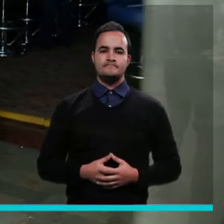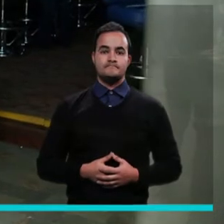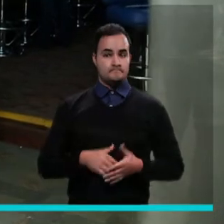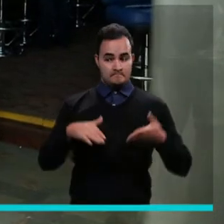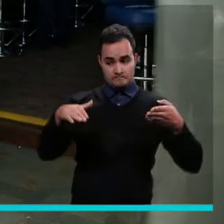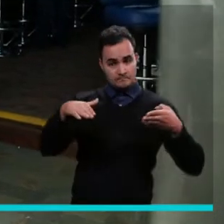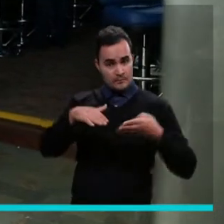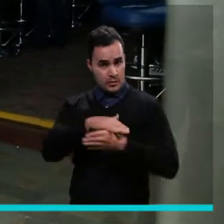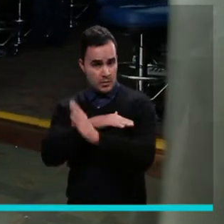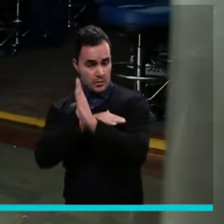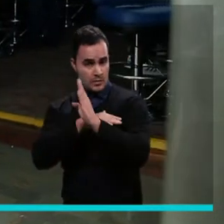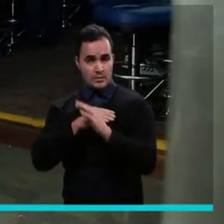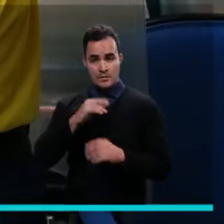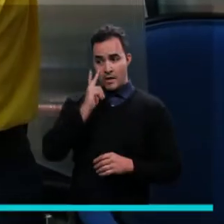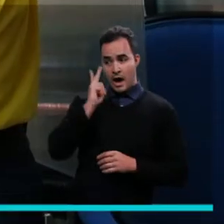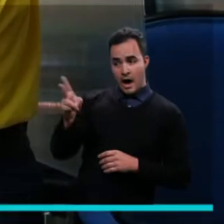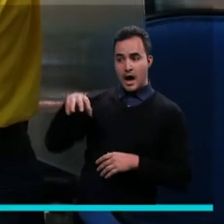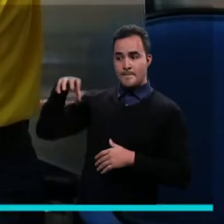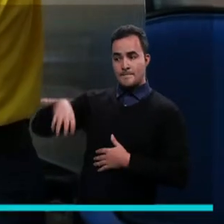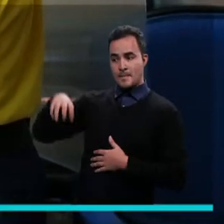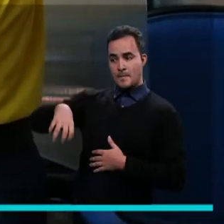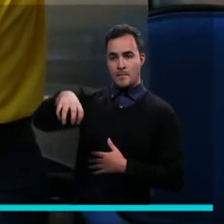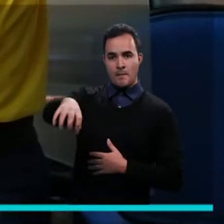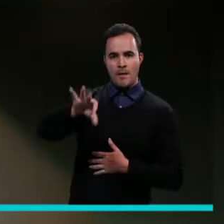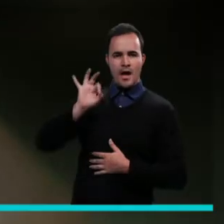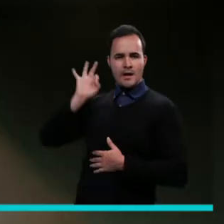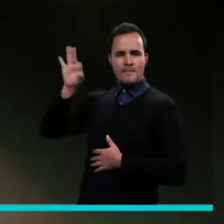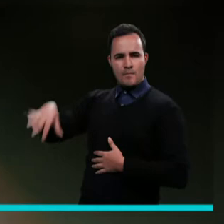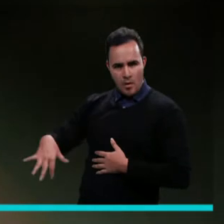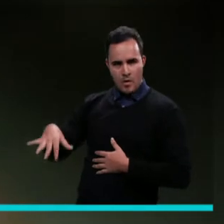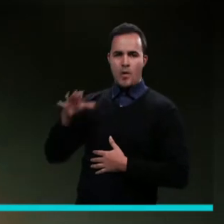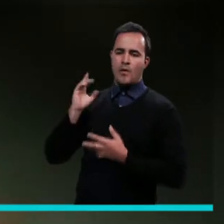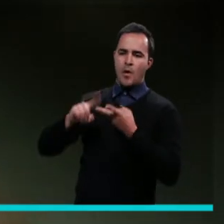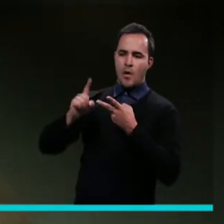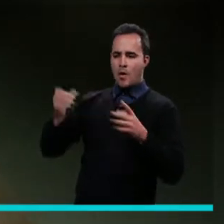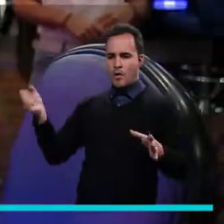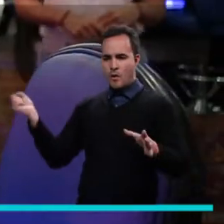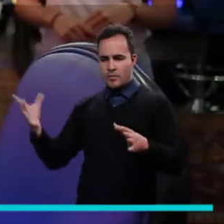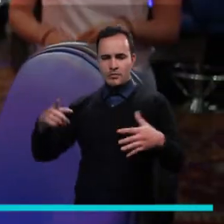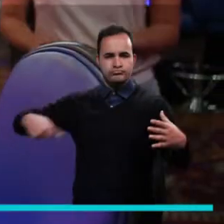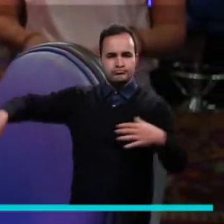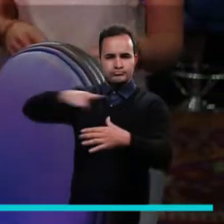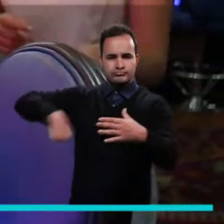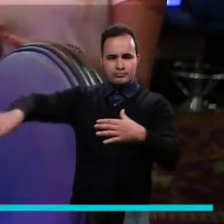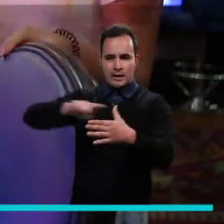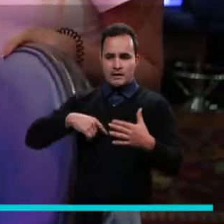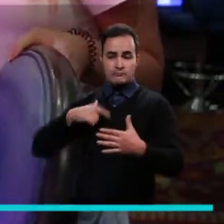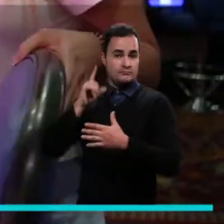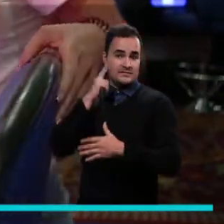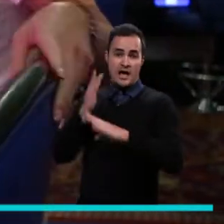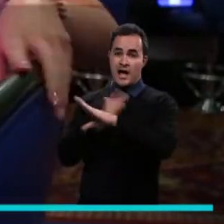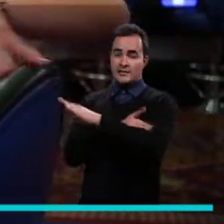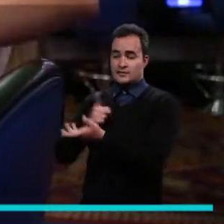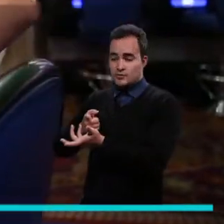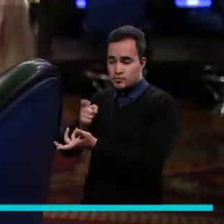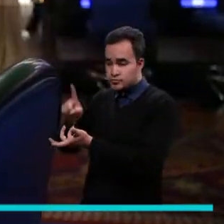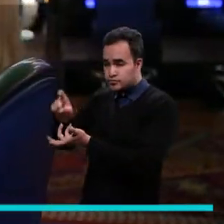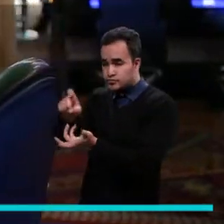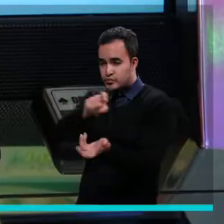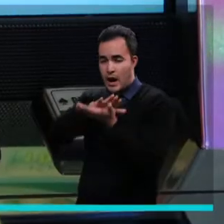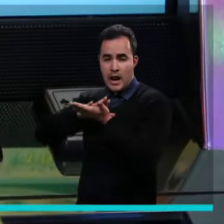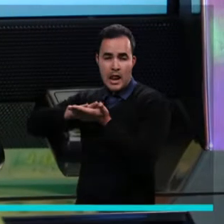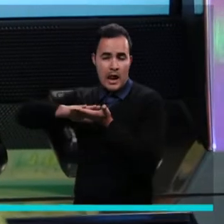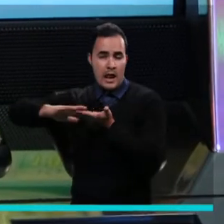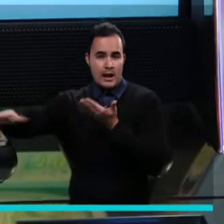Cuando entramos a la sala encontramos las máquinas tragamonedas, ruletas o mesas totalmente desinfectadas con unos